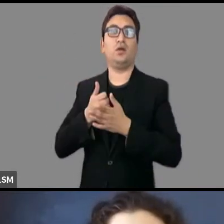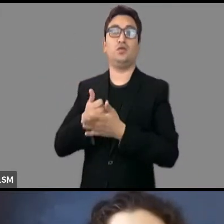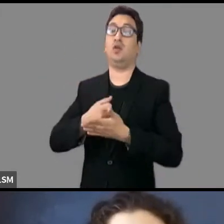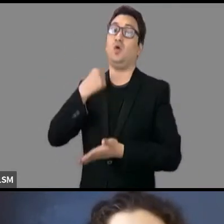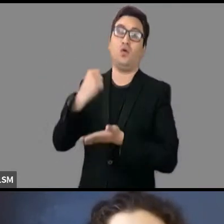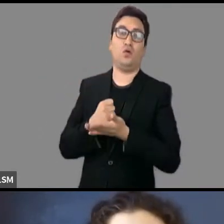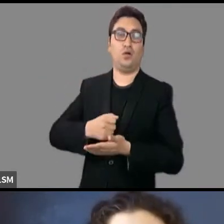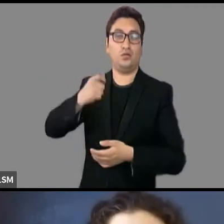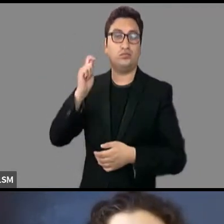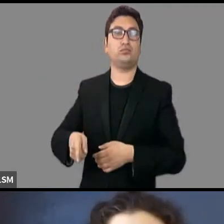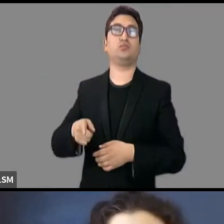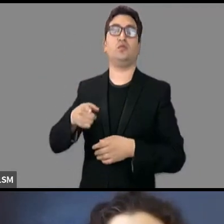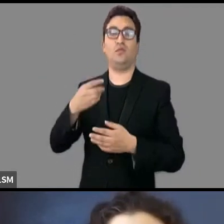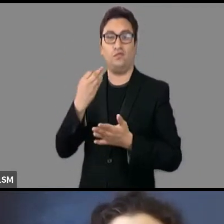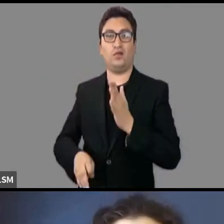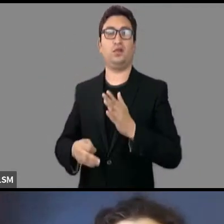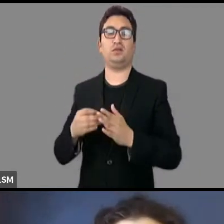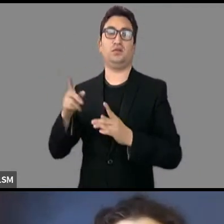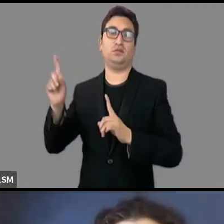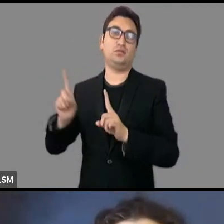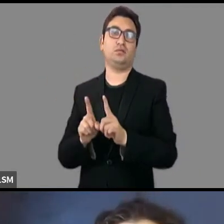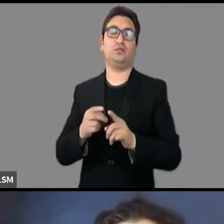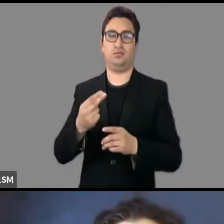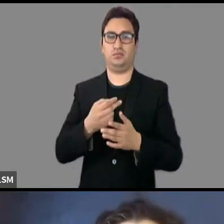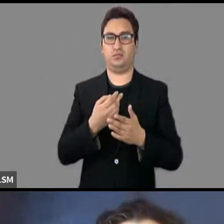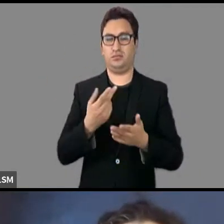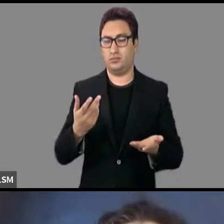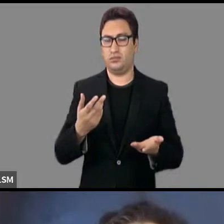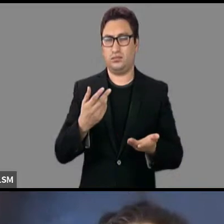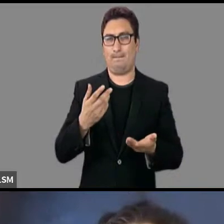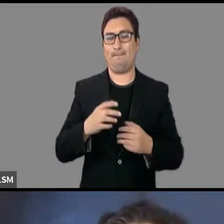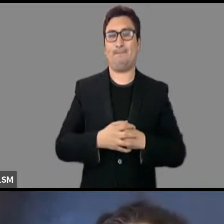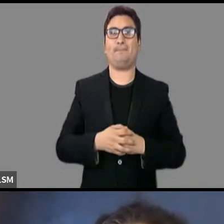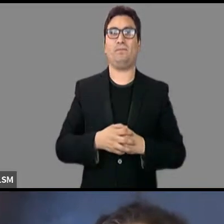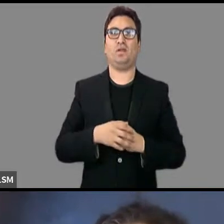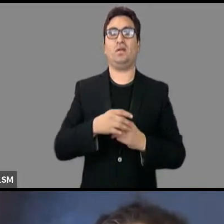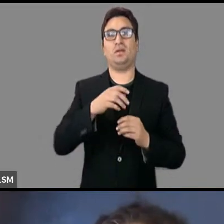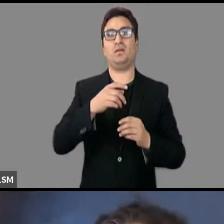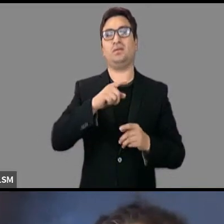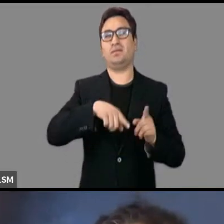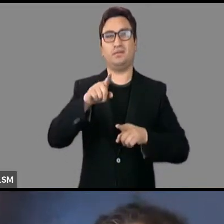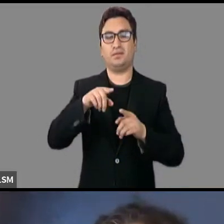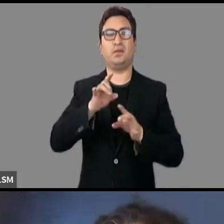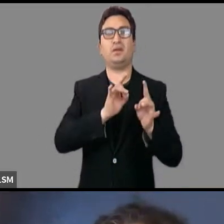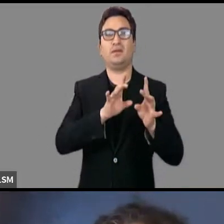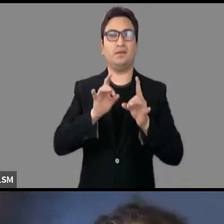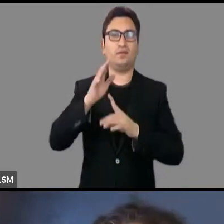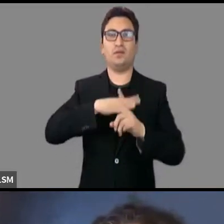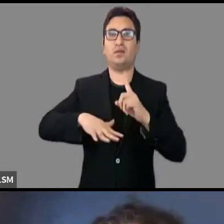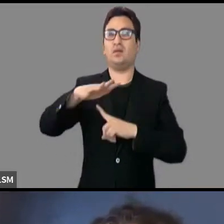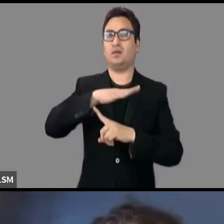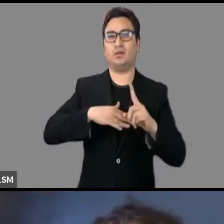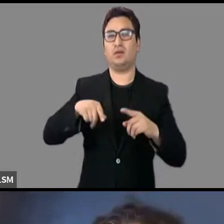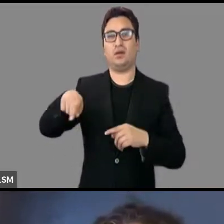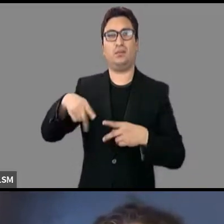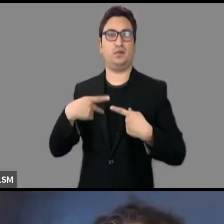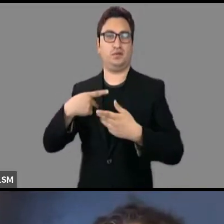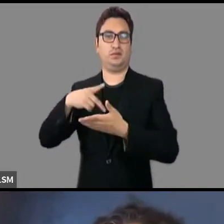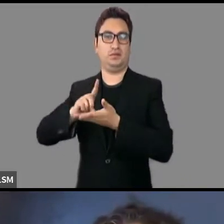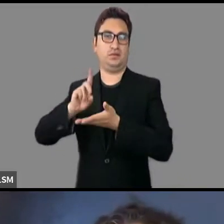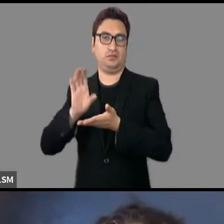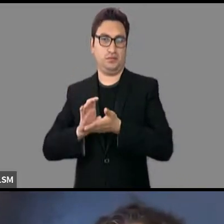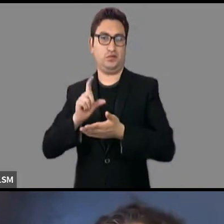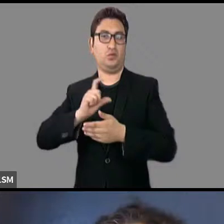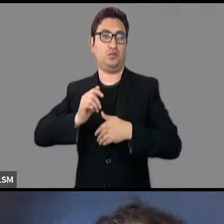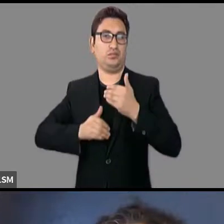consideramos que es algo que necesitan, ¿no? Y vemos estas barreras en cualquier rol que ocupa la persona con discapacidad en el proceso,